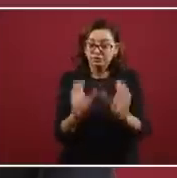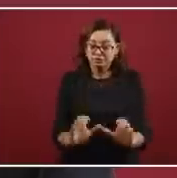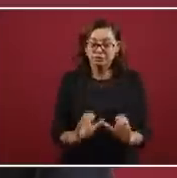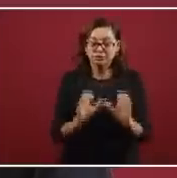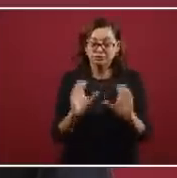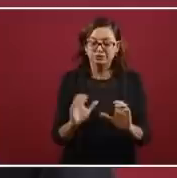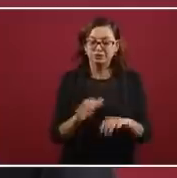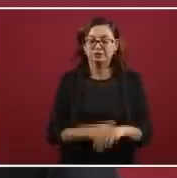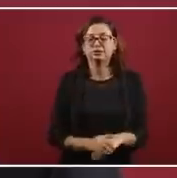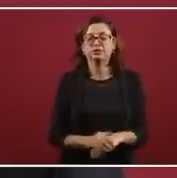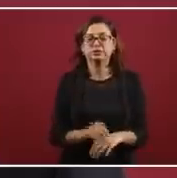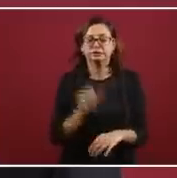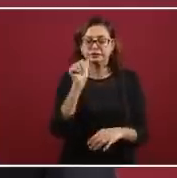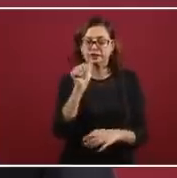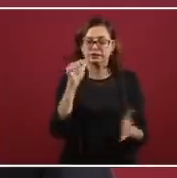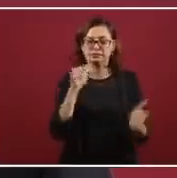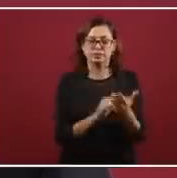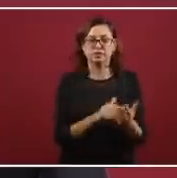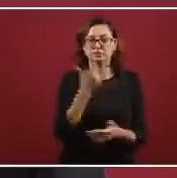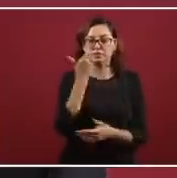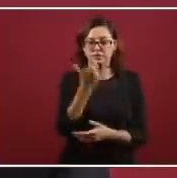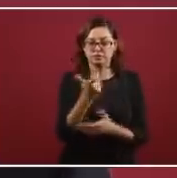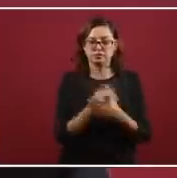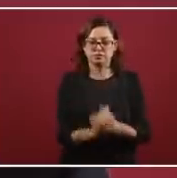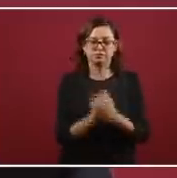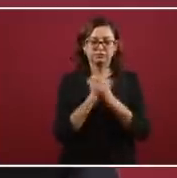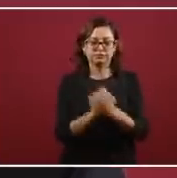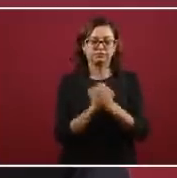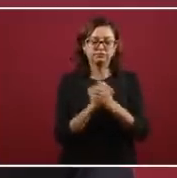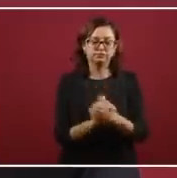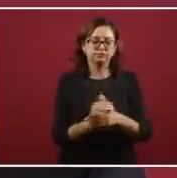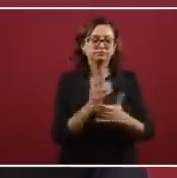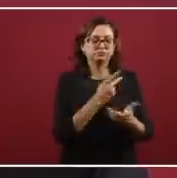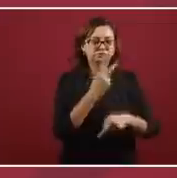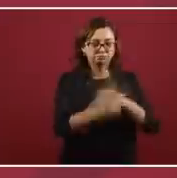son 6,000 pesos, pero sin intereses,